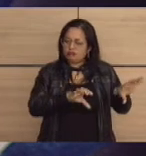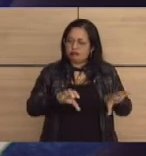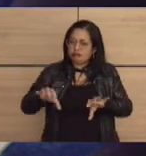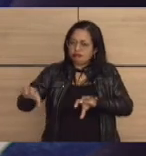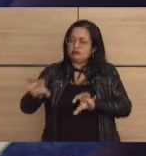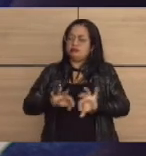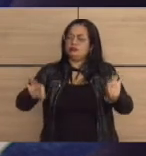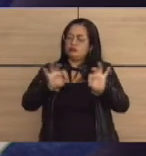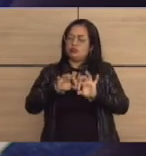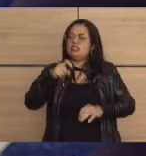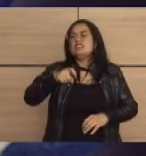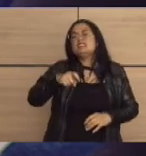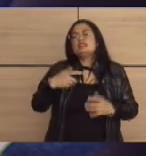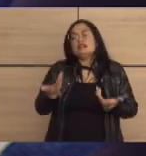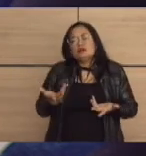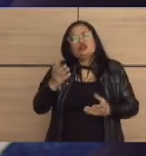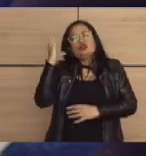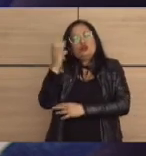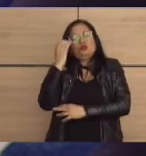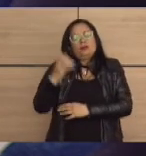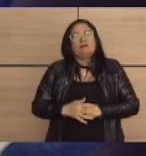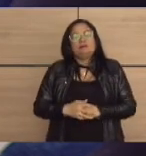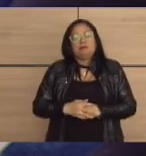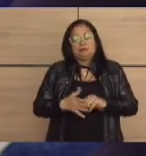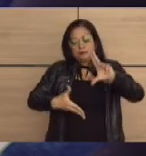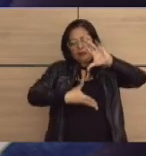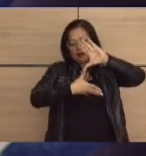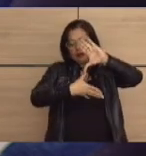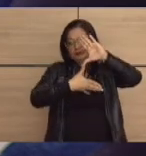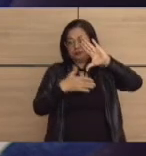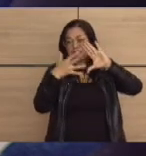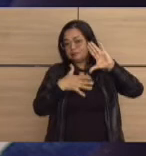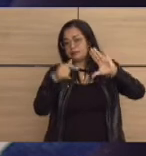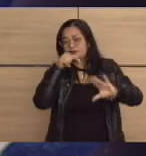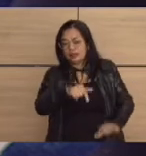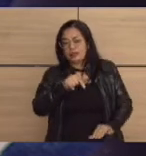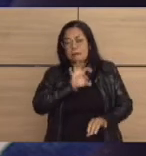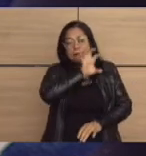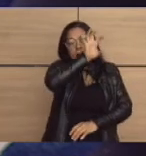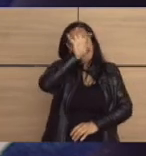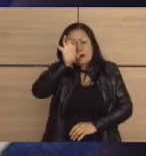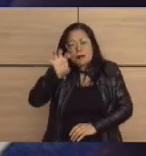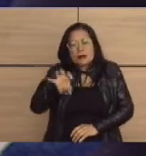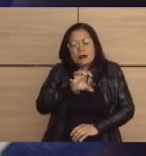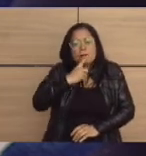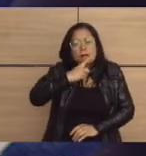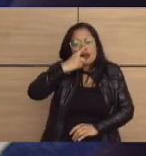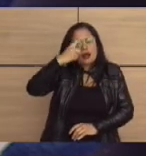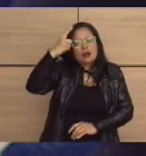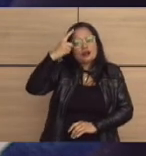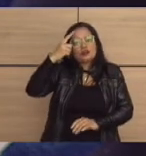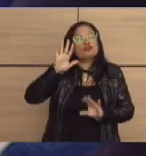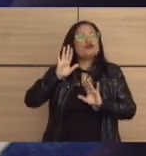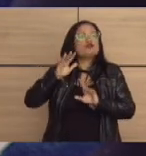necesitando. Y es esto: hay en América países mayoritariamente blancos de origen europeo,